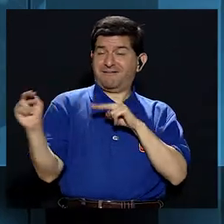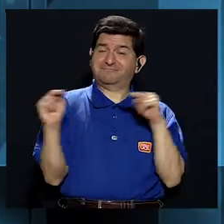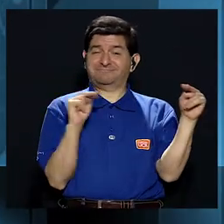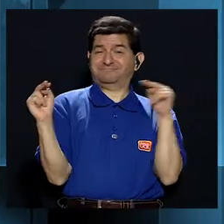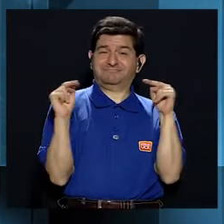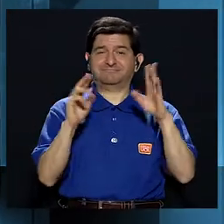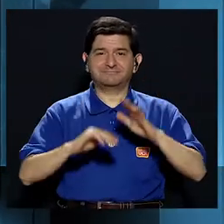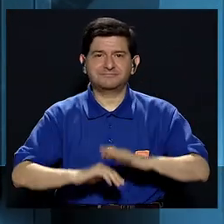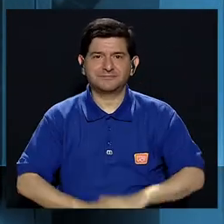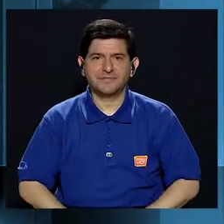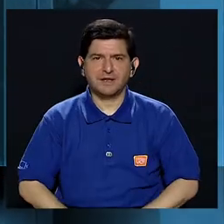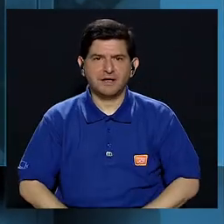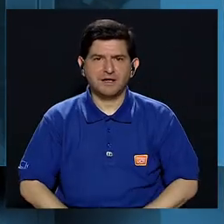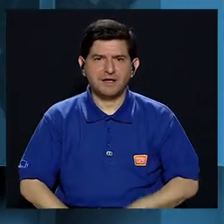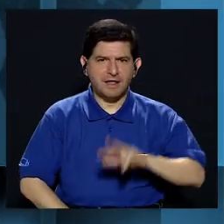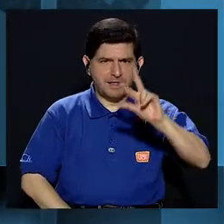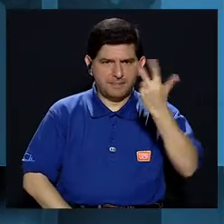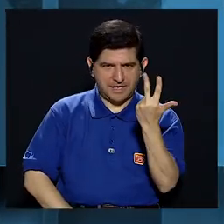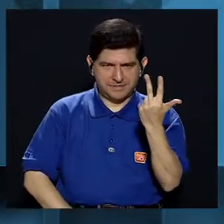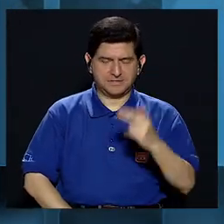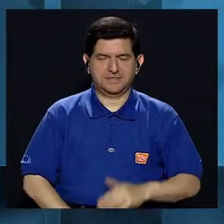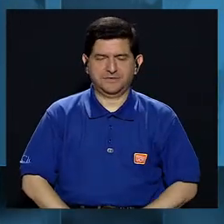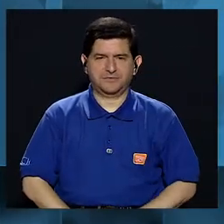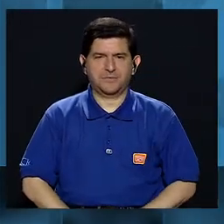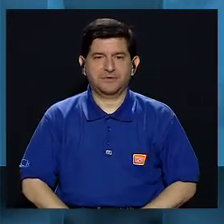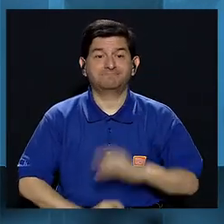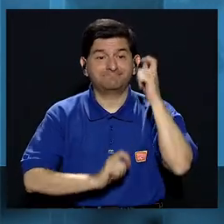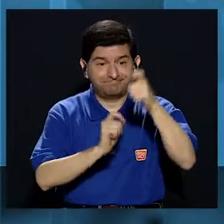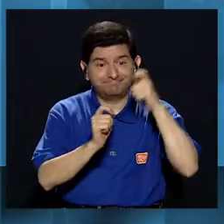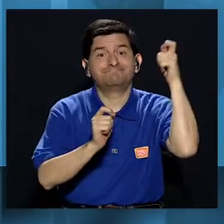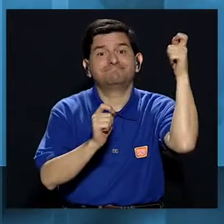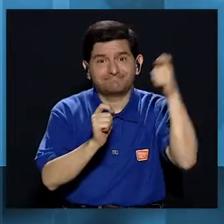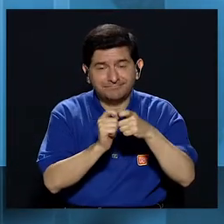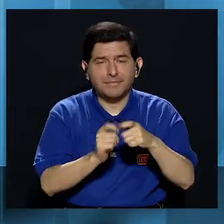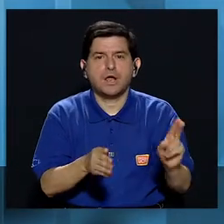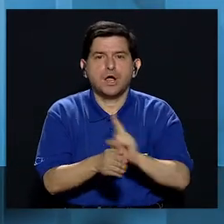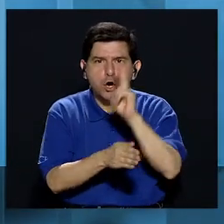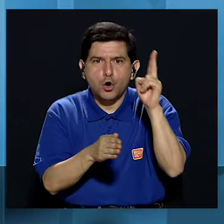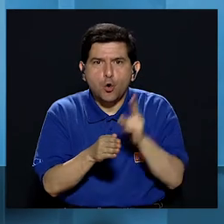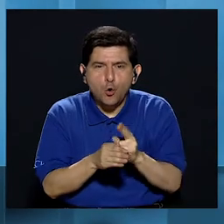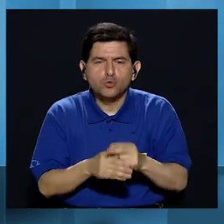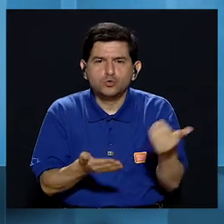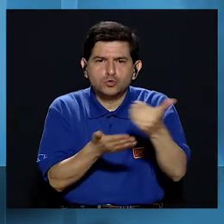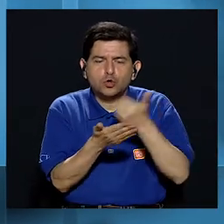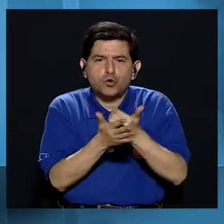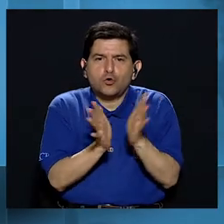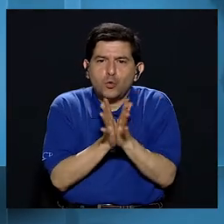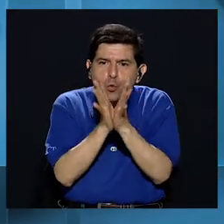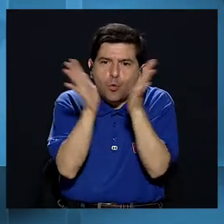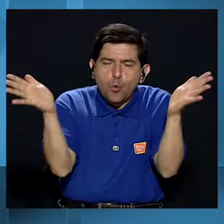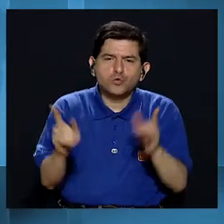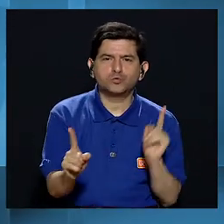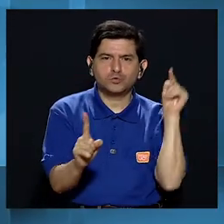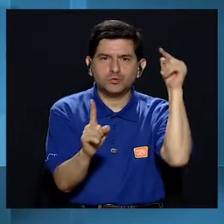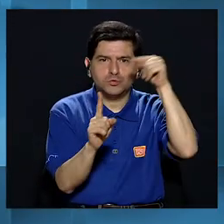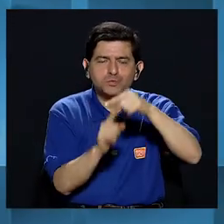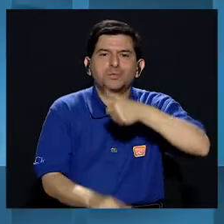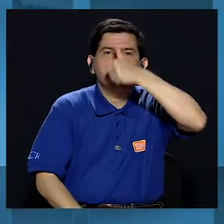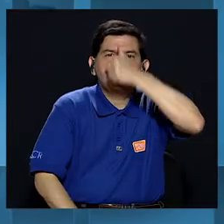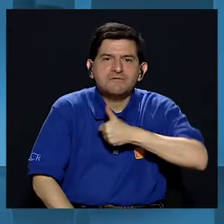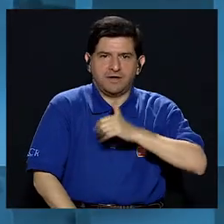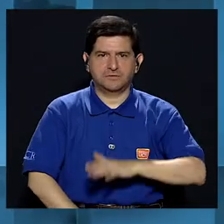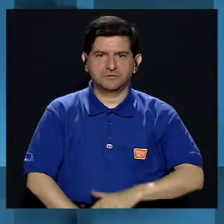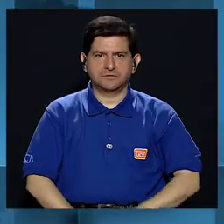negocio. Eso nos lleva al tercer punto, que es precisamente la utilización de recursos públicos con fines